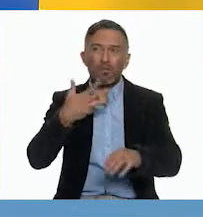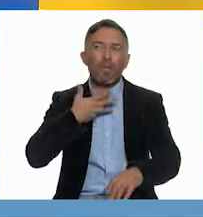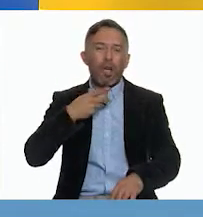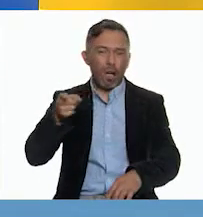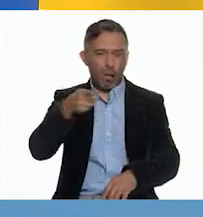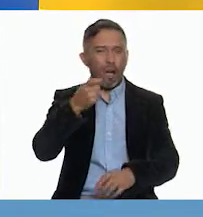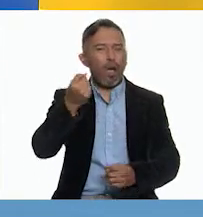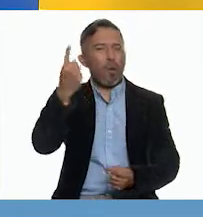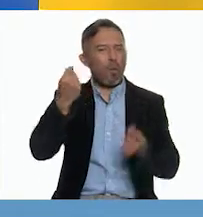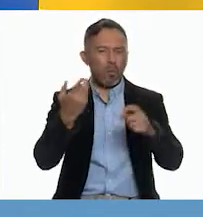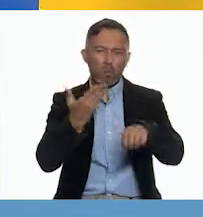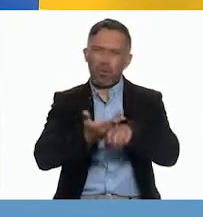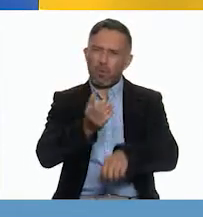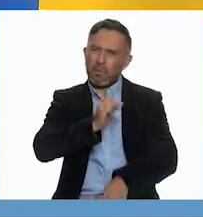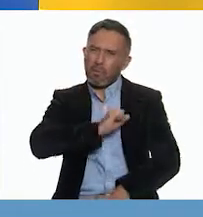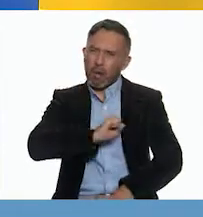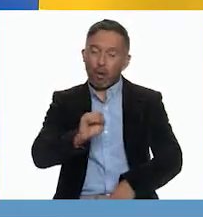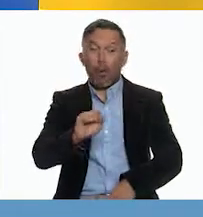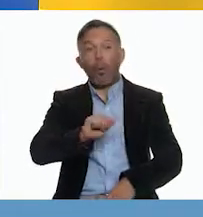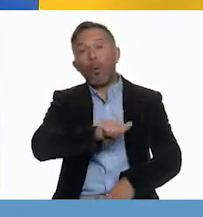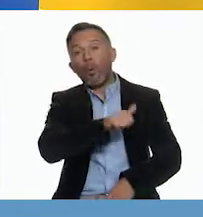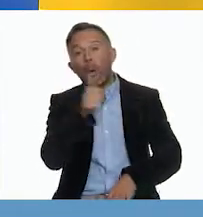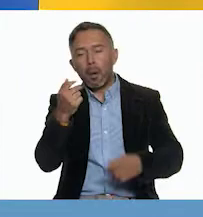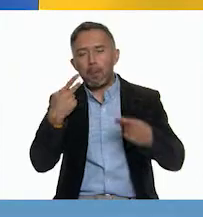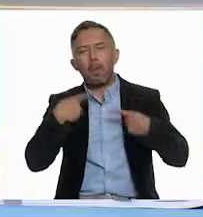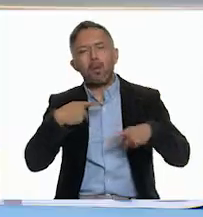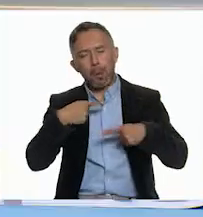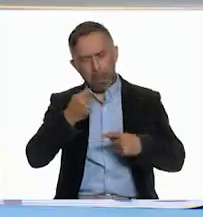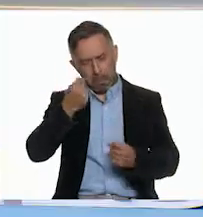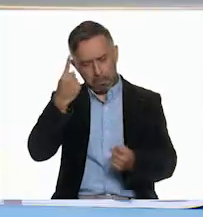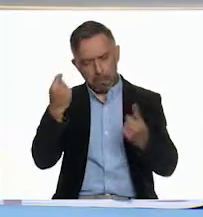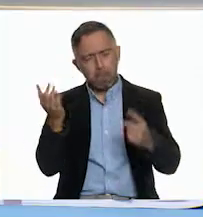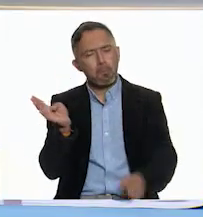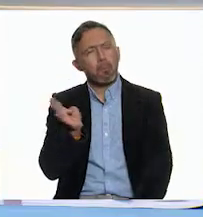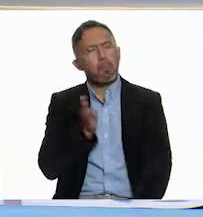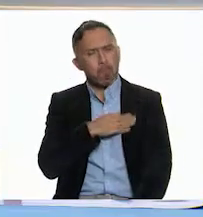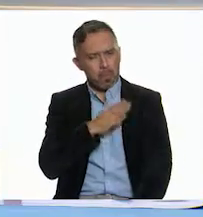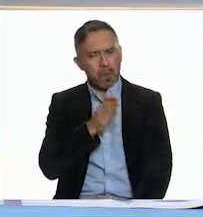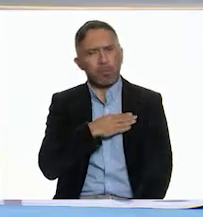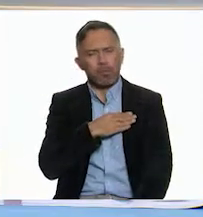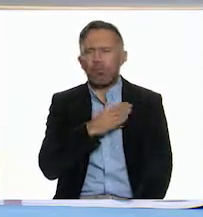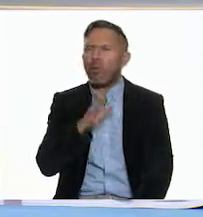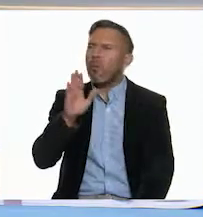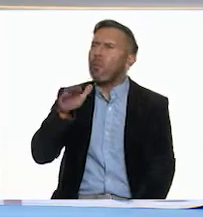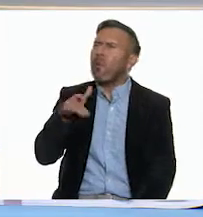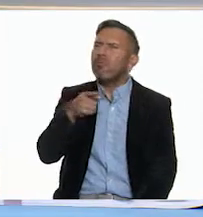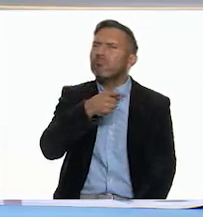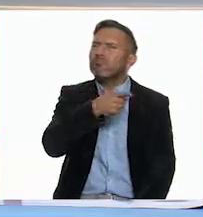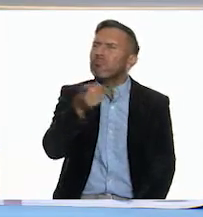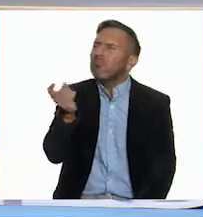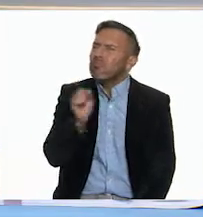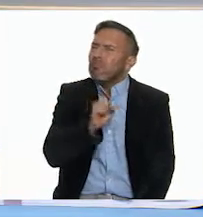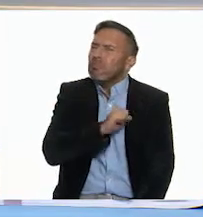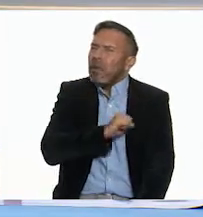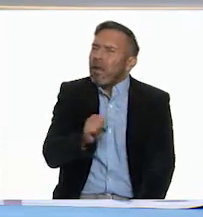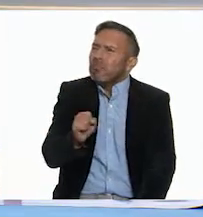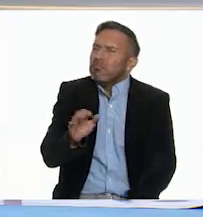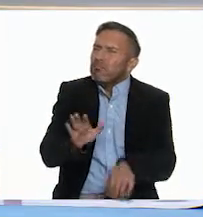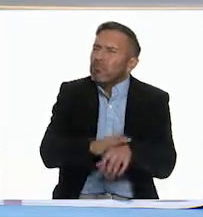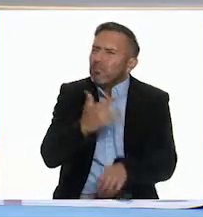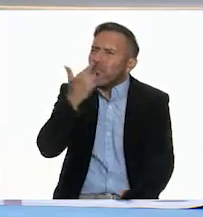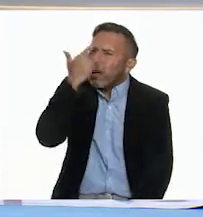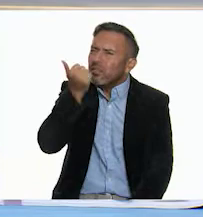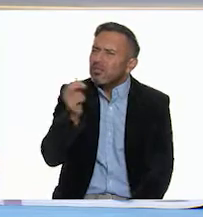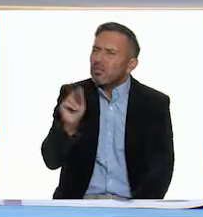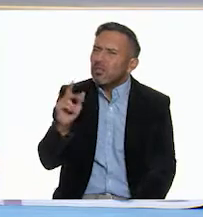hay personas que también hacen cosas muy buenas. Pero, ¿por qué son malas? Eso no lo puedo entender. No, ¿por